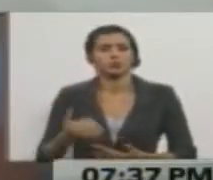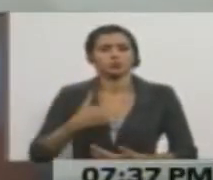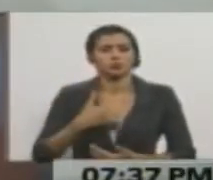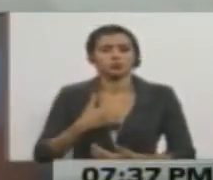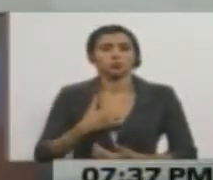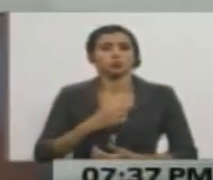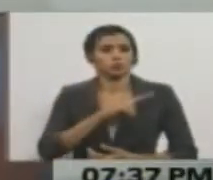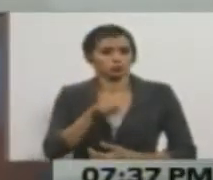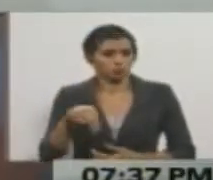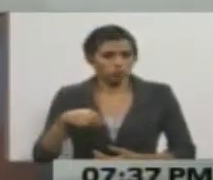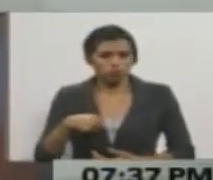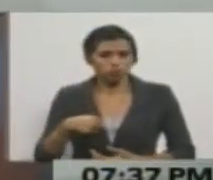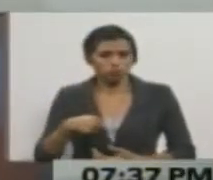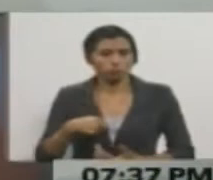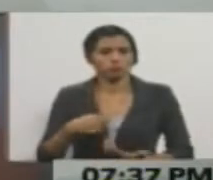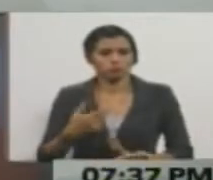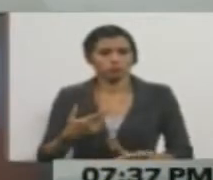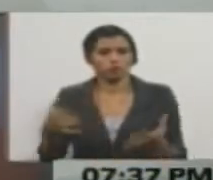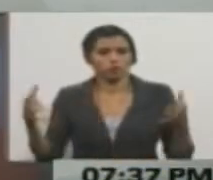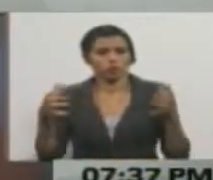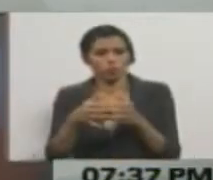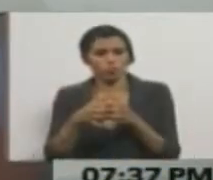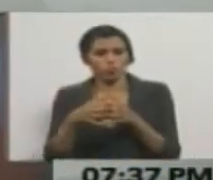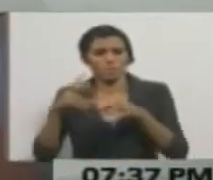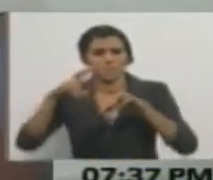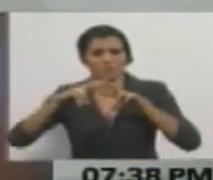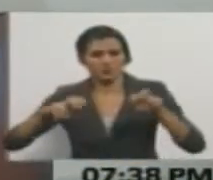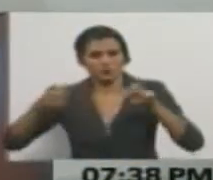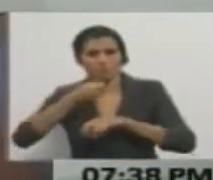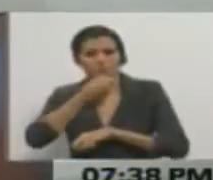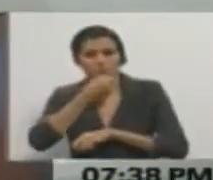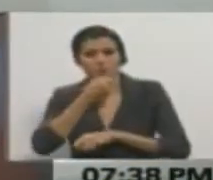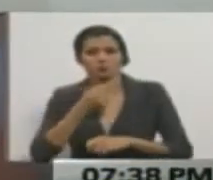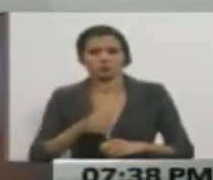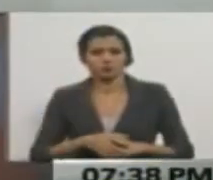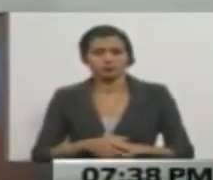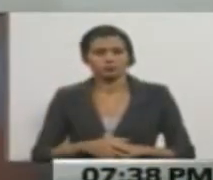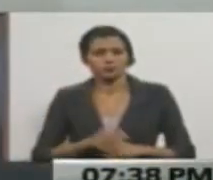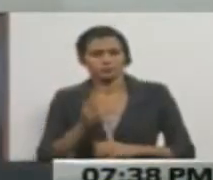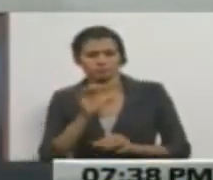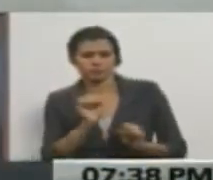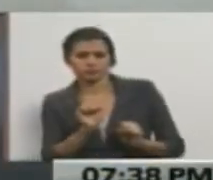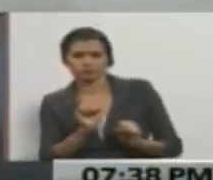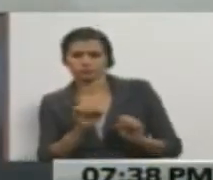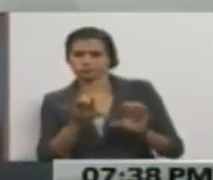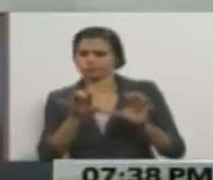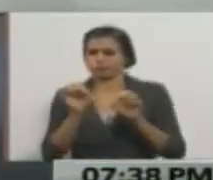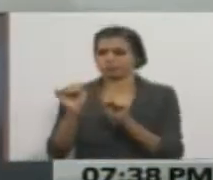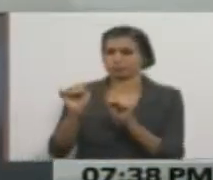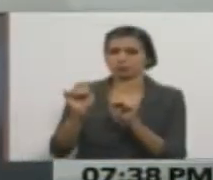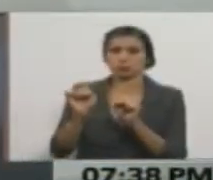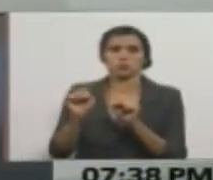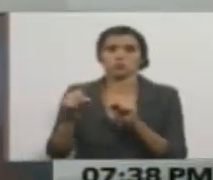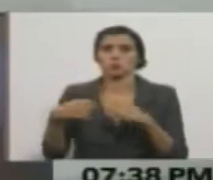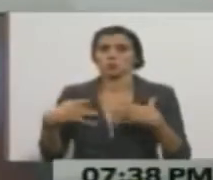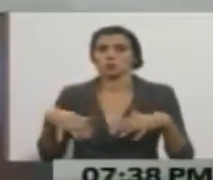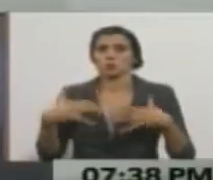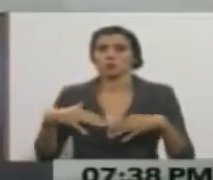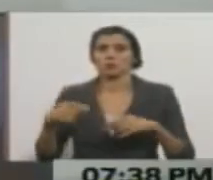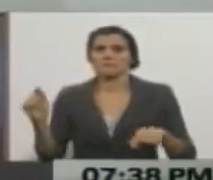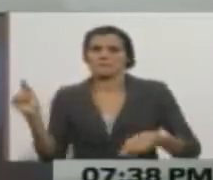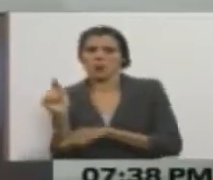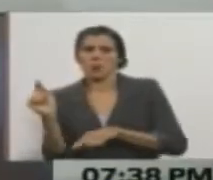Estamos, nuestro equipo de investigación, notando que se elevan los tonos y que